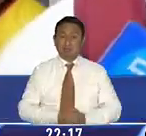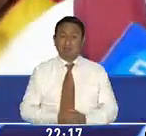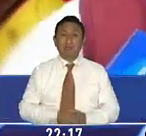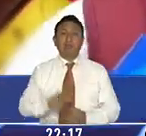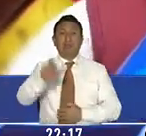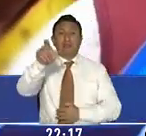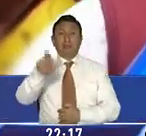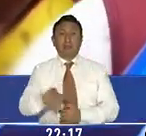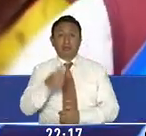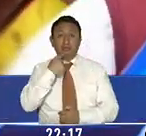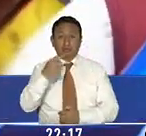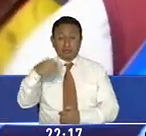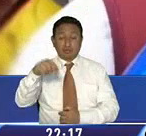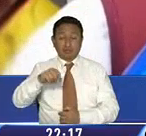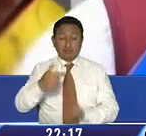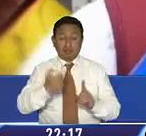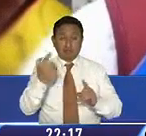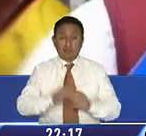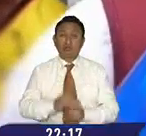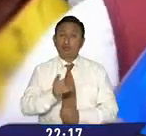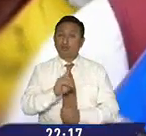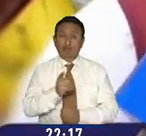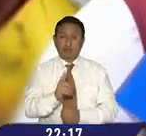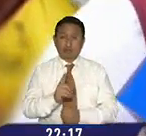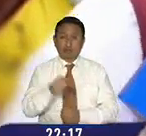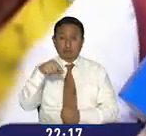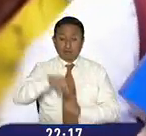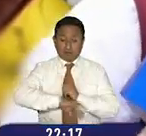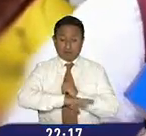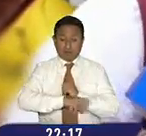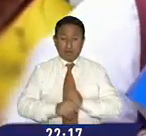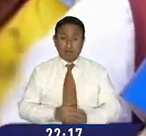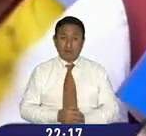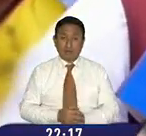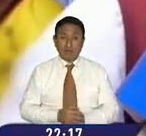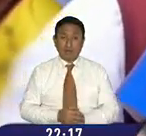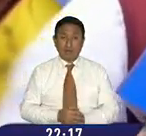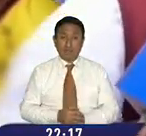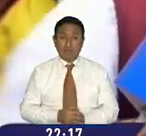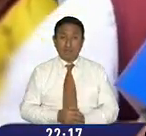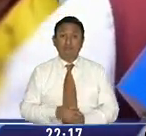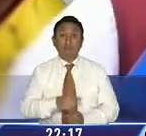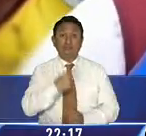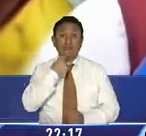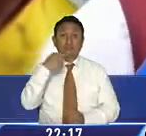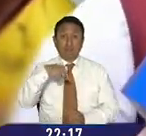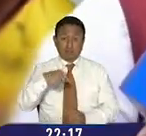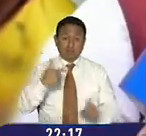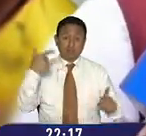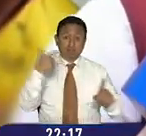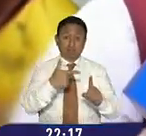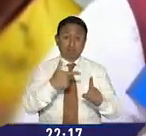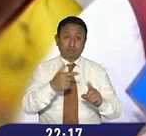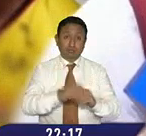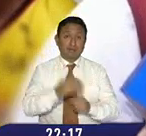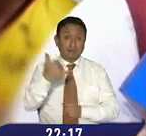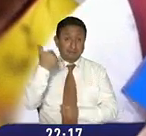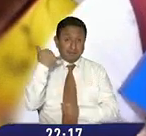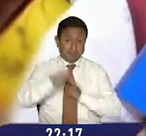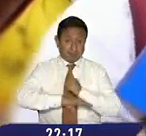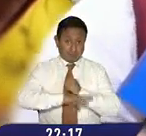gente comience a hablar que es sicariato, no, estoy aclarando que fue un robo. Le dijeron esto es un asalto, se le llevaron los